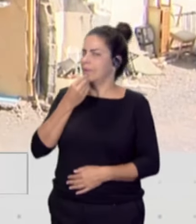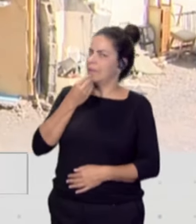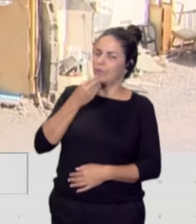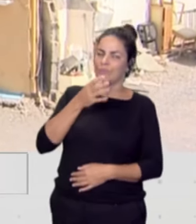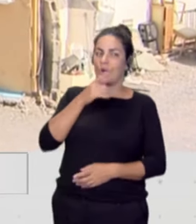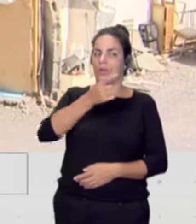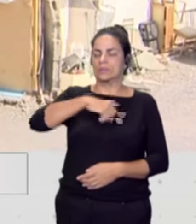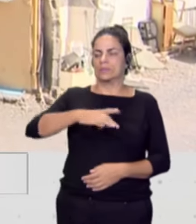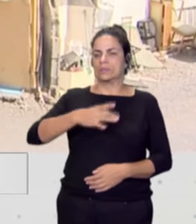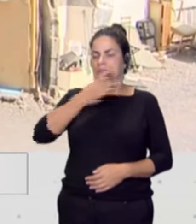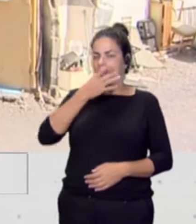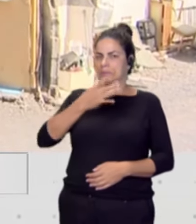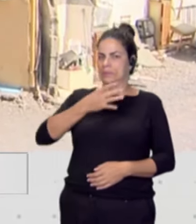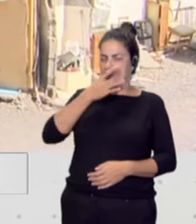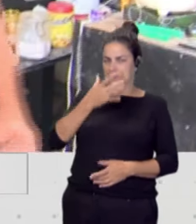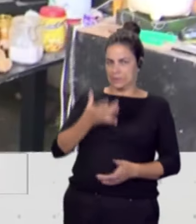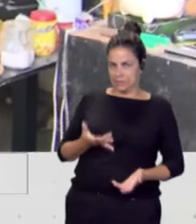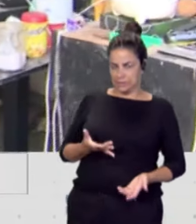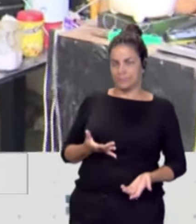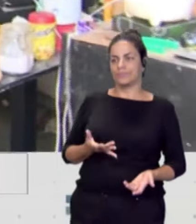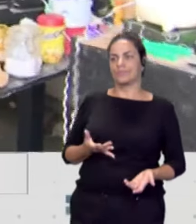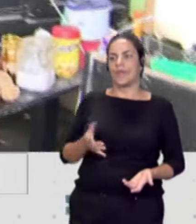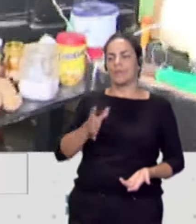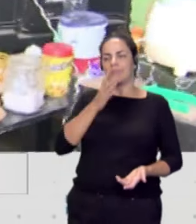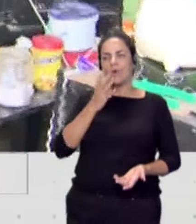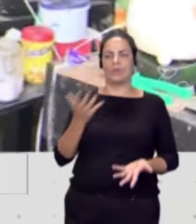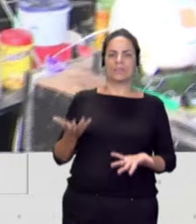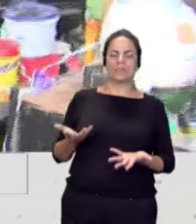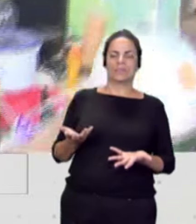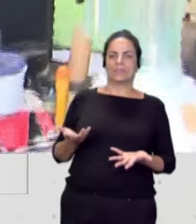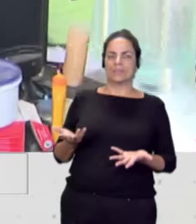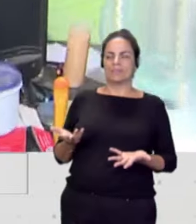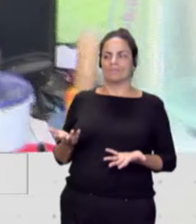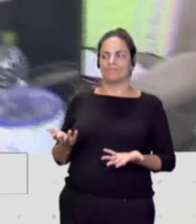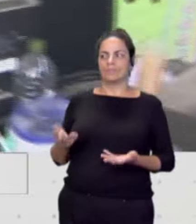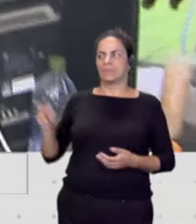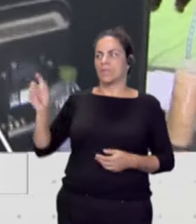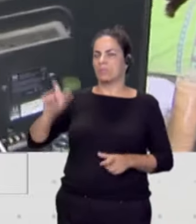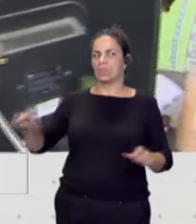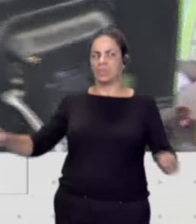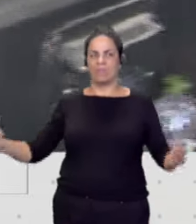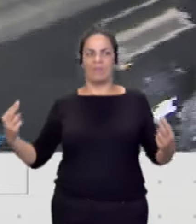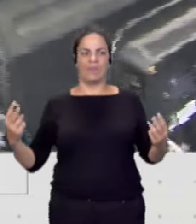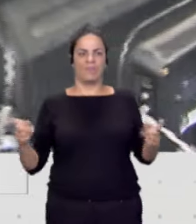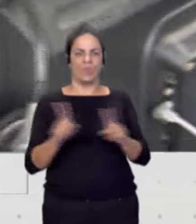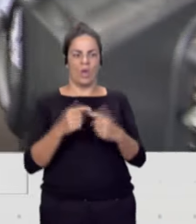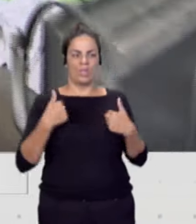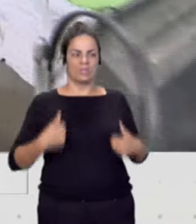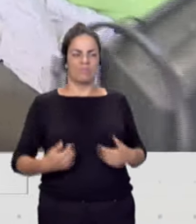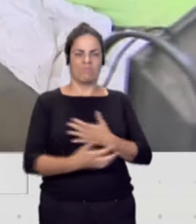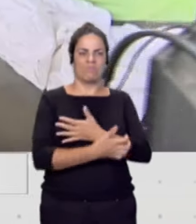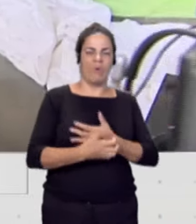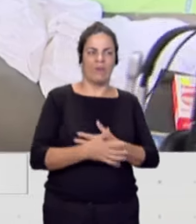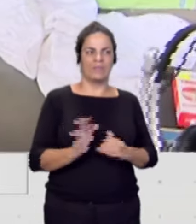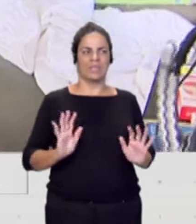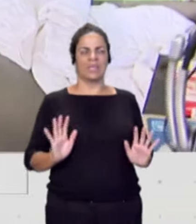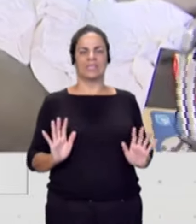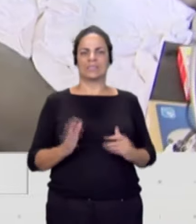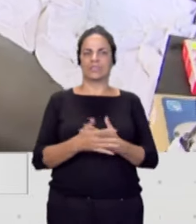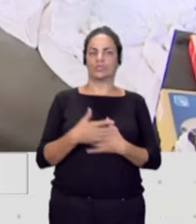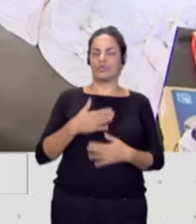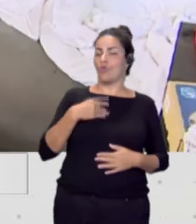tienen un recelo a que la gente los identifique con un pobre. Y eso significa que